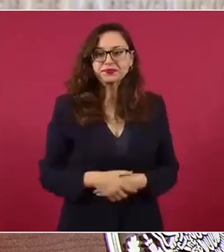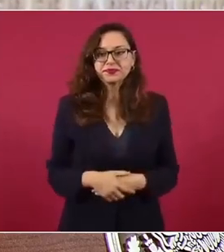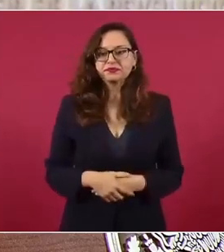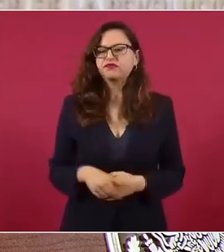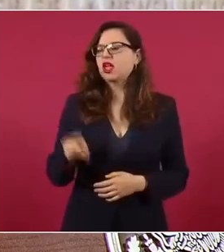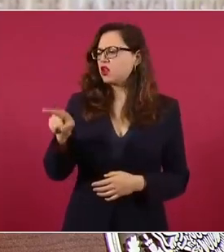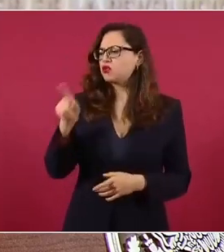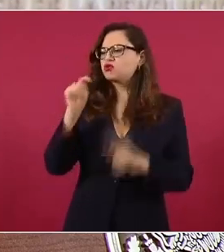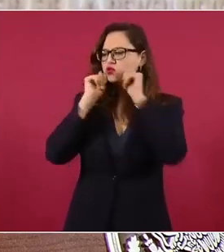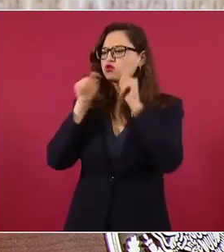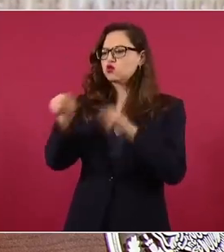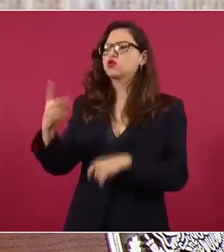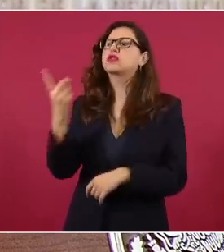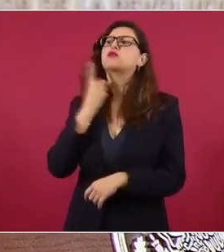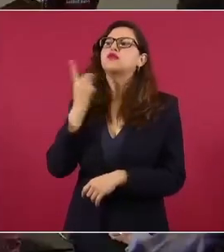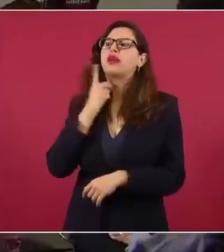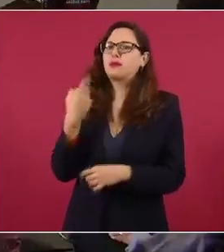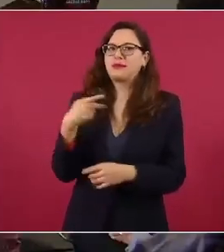importa.